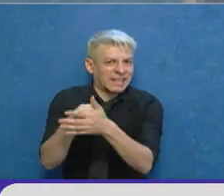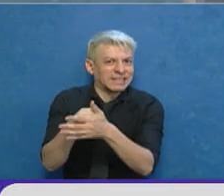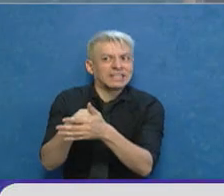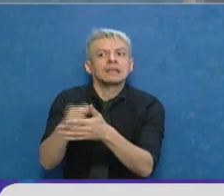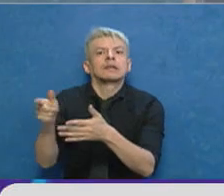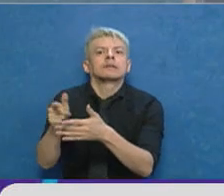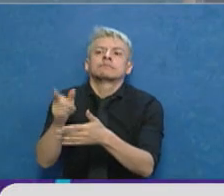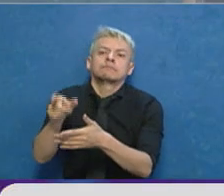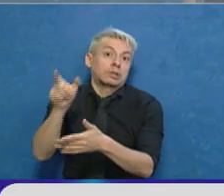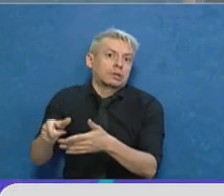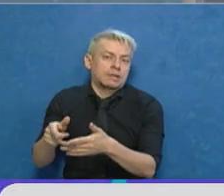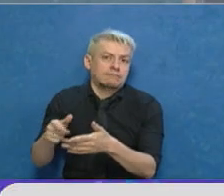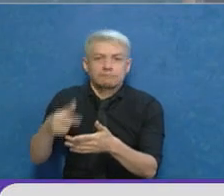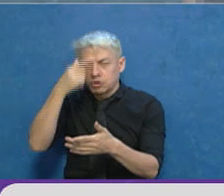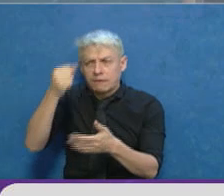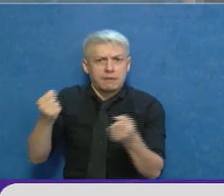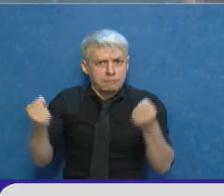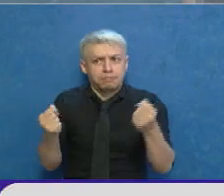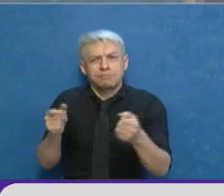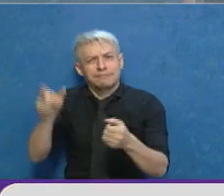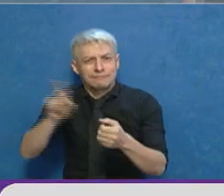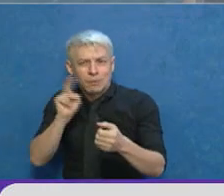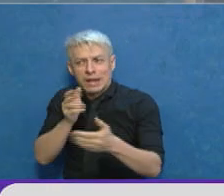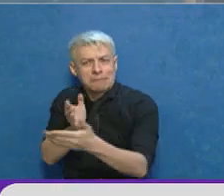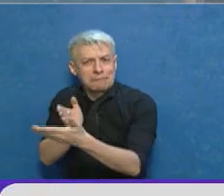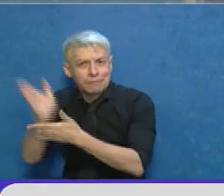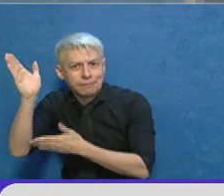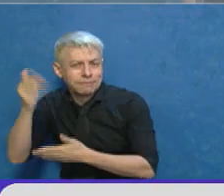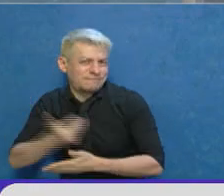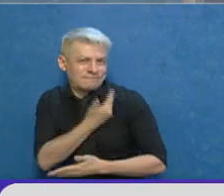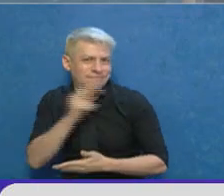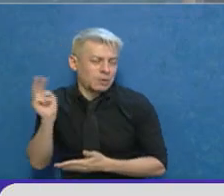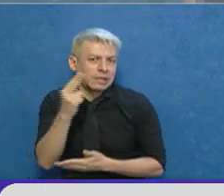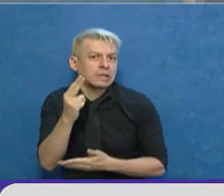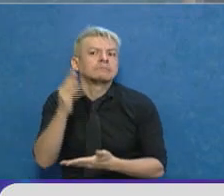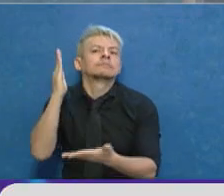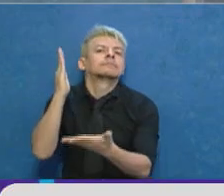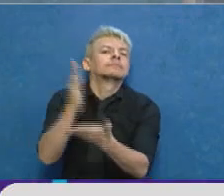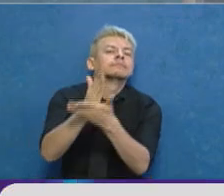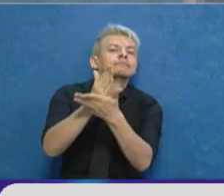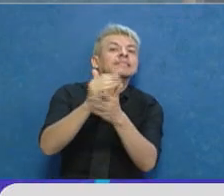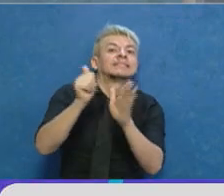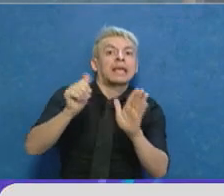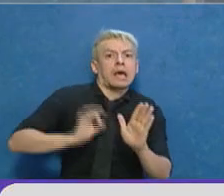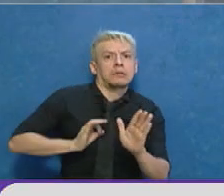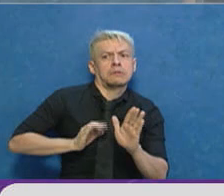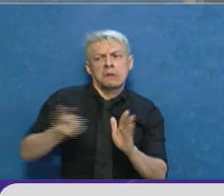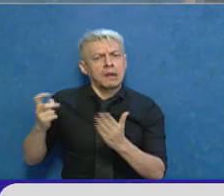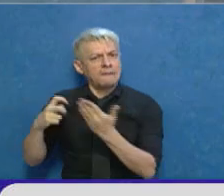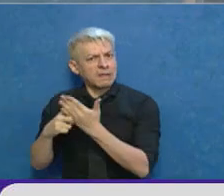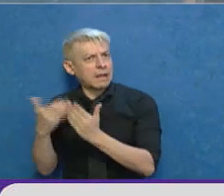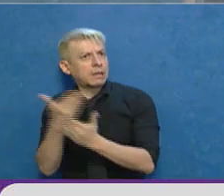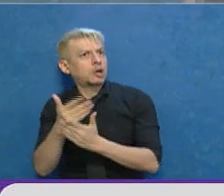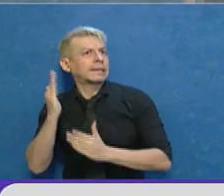¿no?, de la Corte. ¿Cuál es su opinión al respecto de este fallo? Mire, yo no conozco